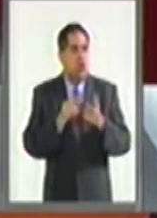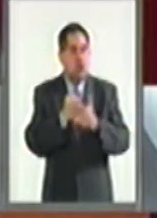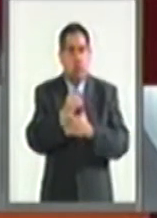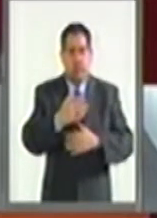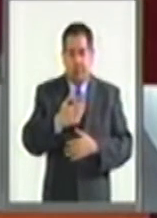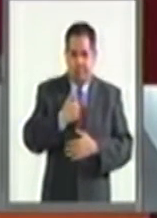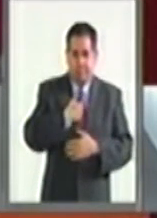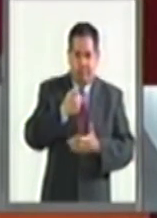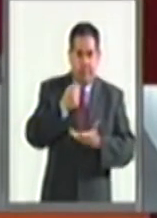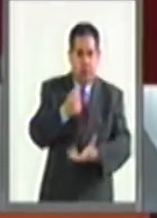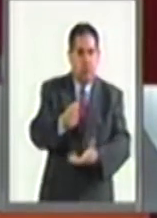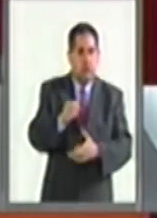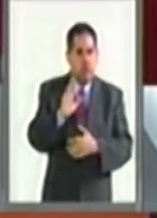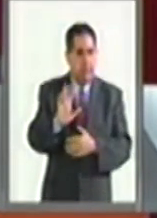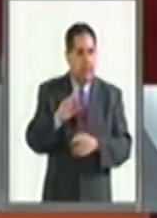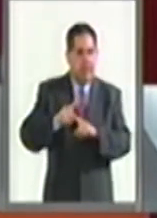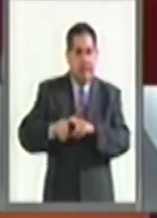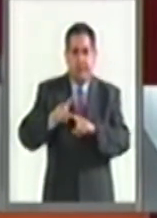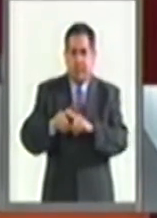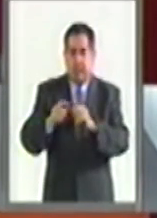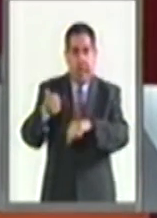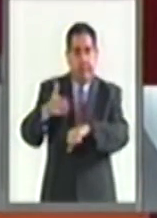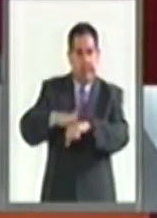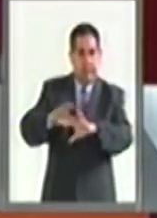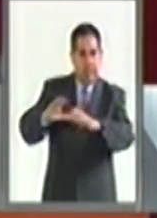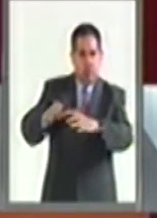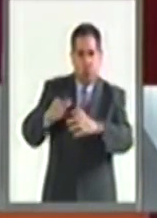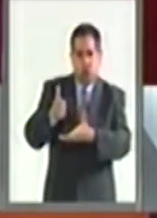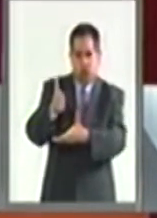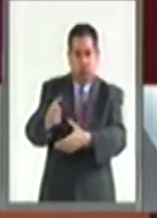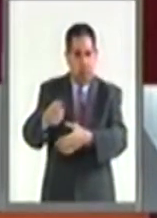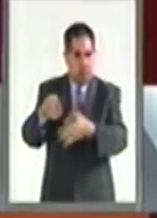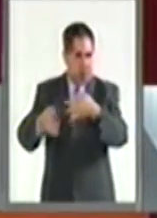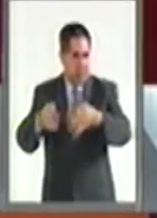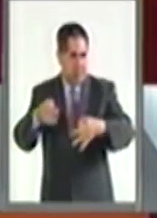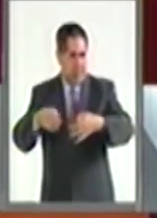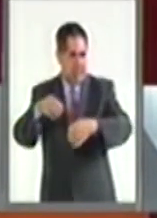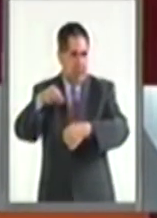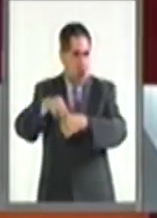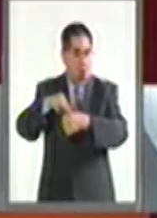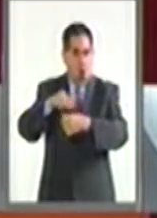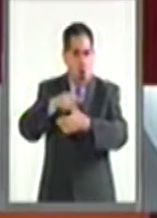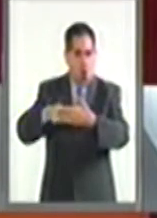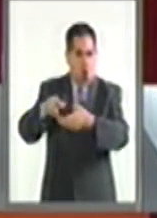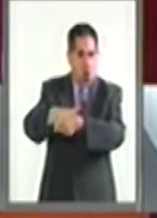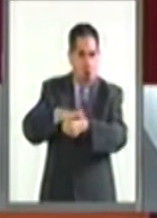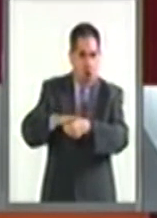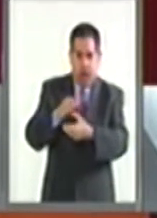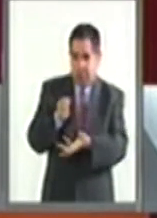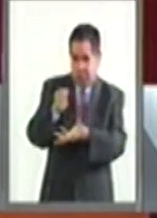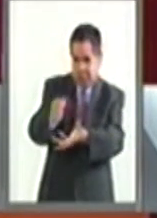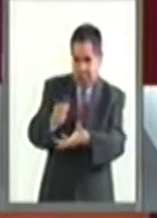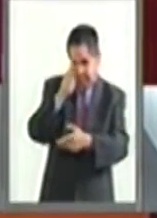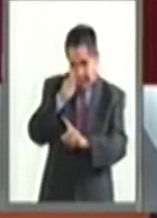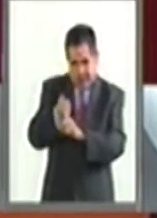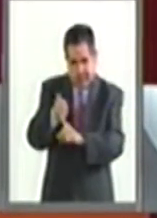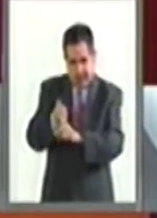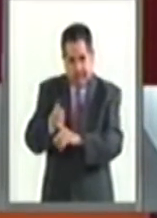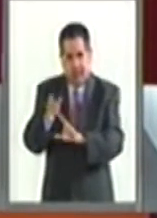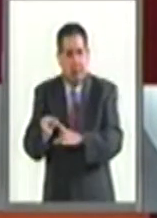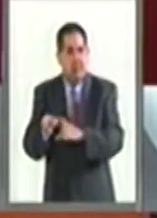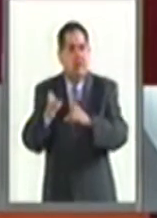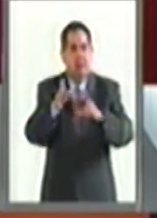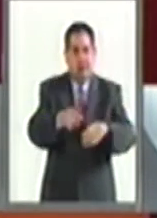autonomía presupuestal de los órganos administrativos y jurisdiccionales electorales locales y competencia de los